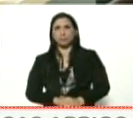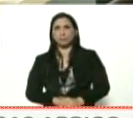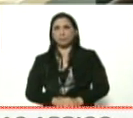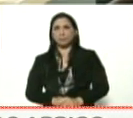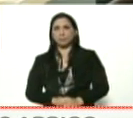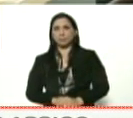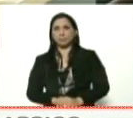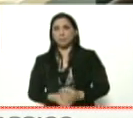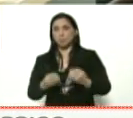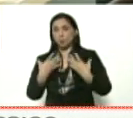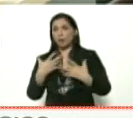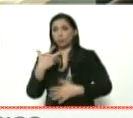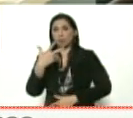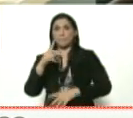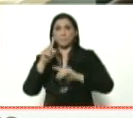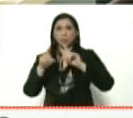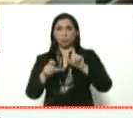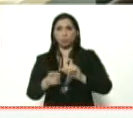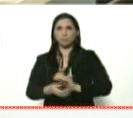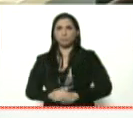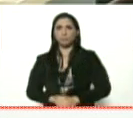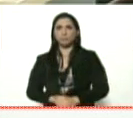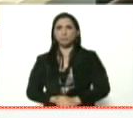Bueno, tres preguntas.